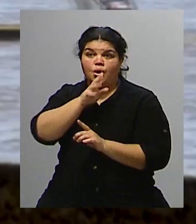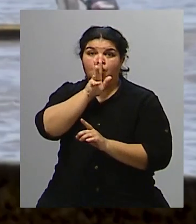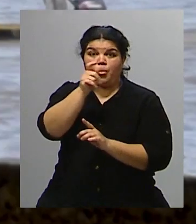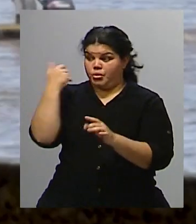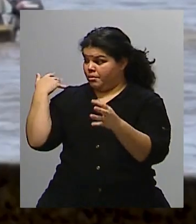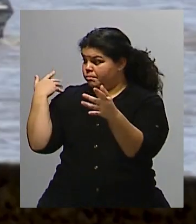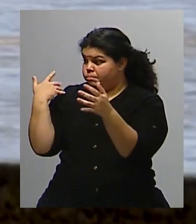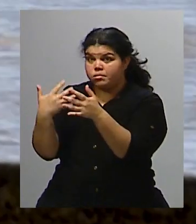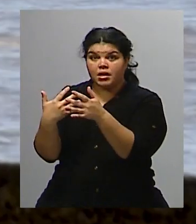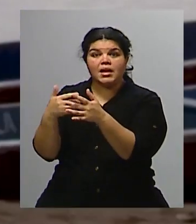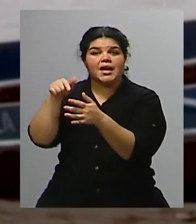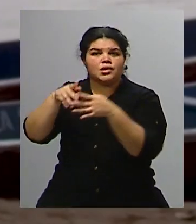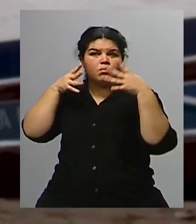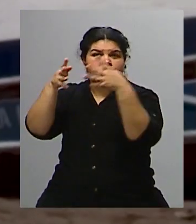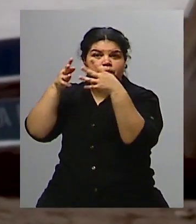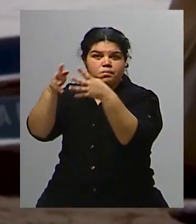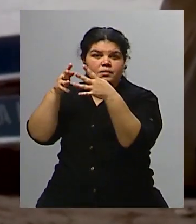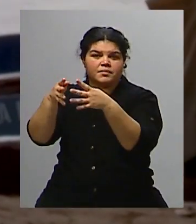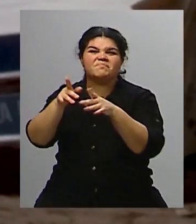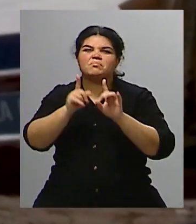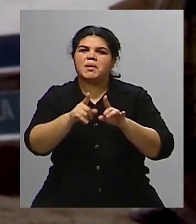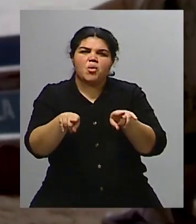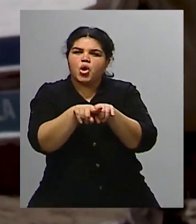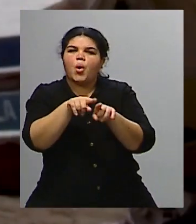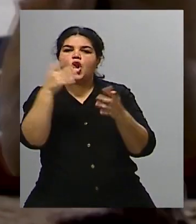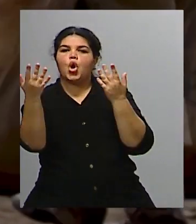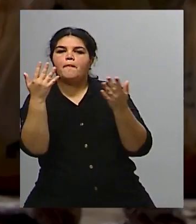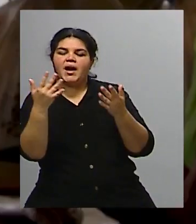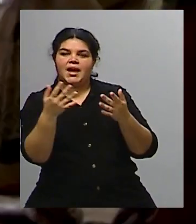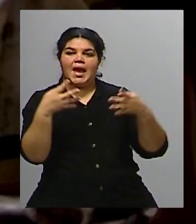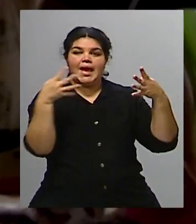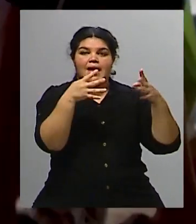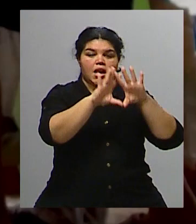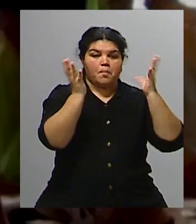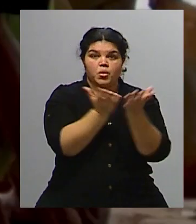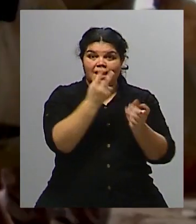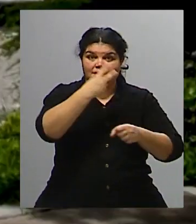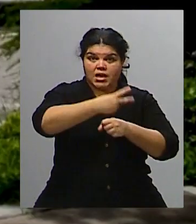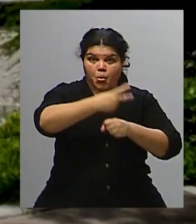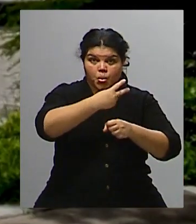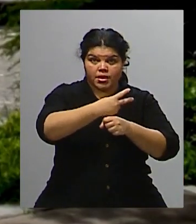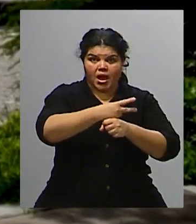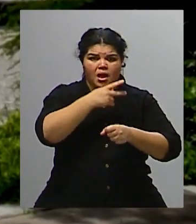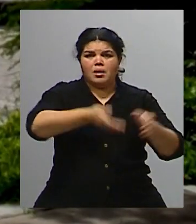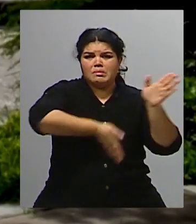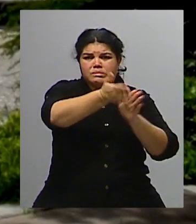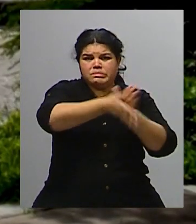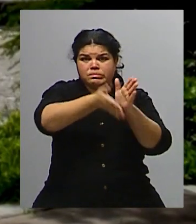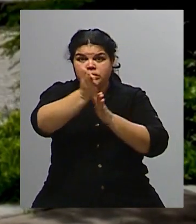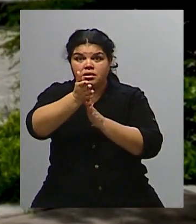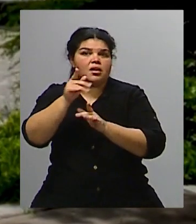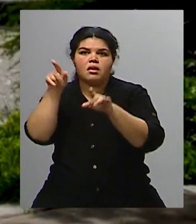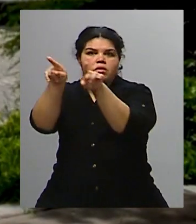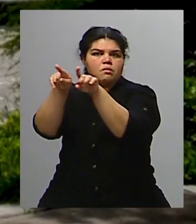la mayor en la historia europea desde la Segunda Guerra Mundial, ¿no? Entonces, es tan grande el fenómeno que en definitiva llama muchísimo